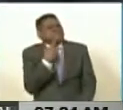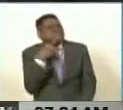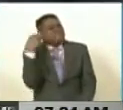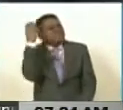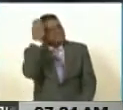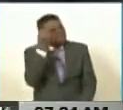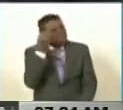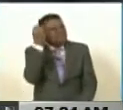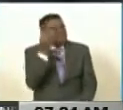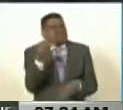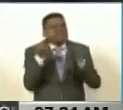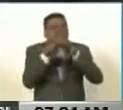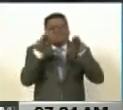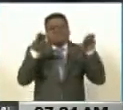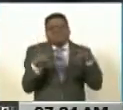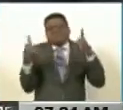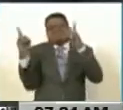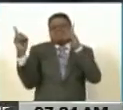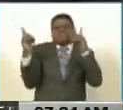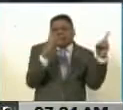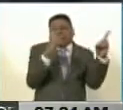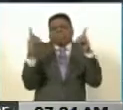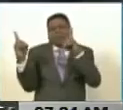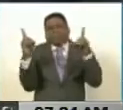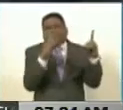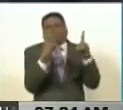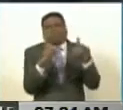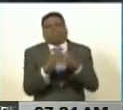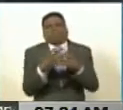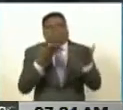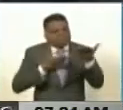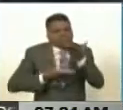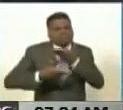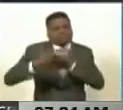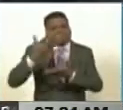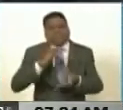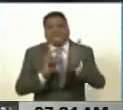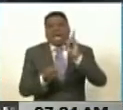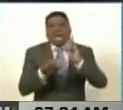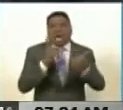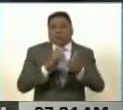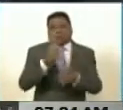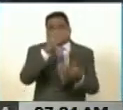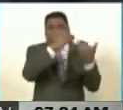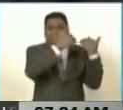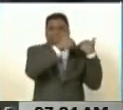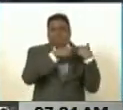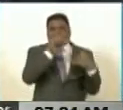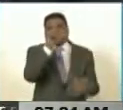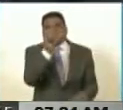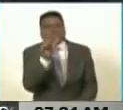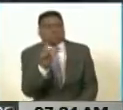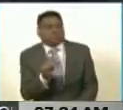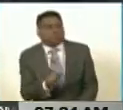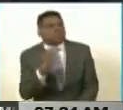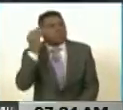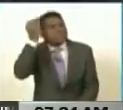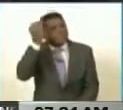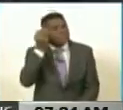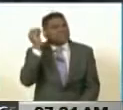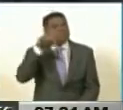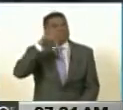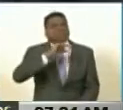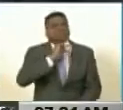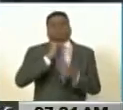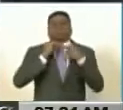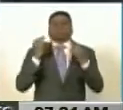una mesa de diálogo y una mesa de conciliación y lo que algunos representantes de la alta jerarquía eclesiástica